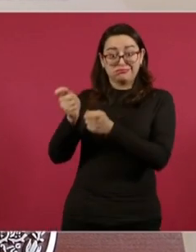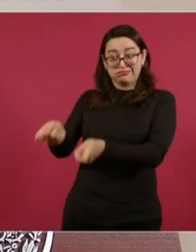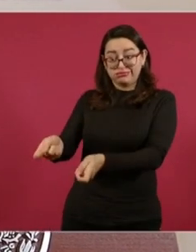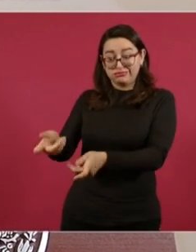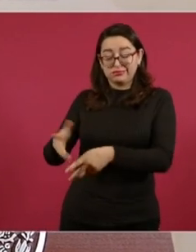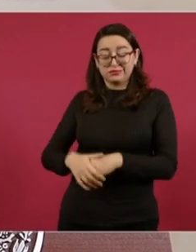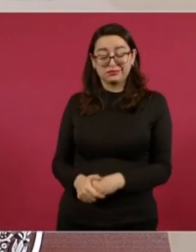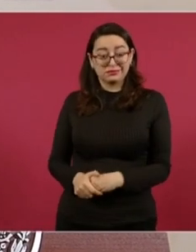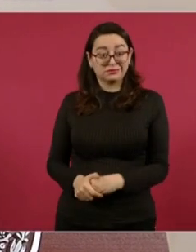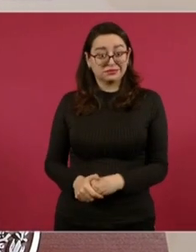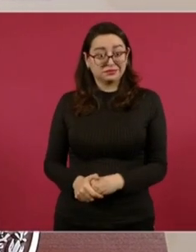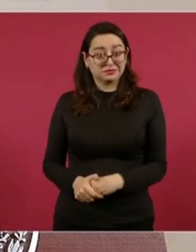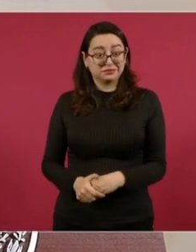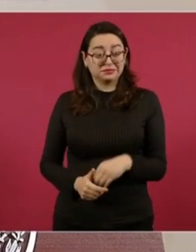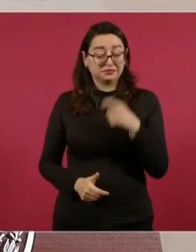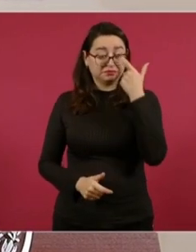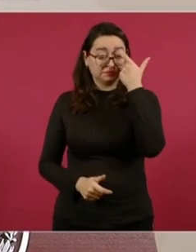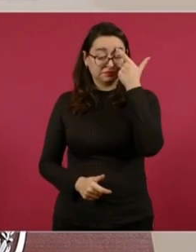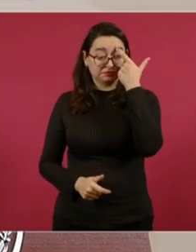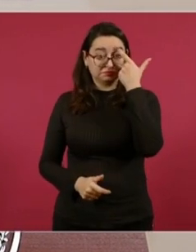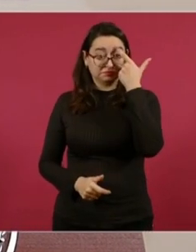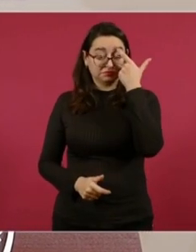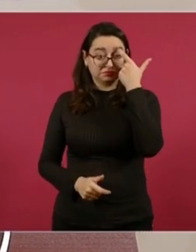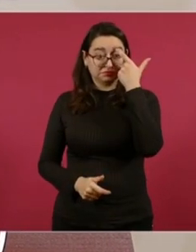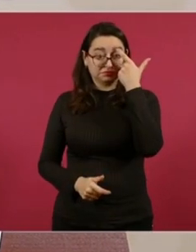concesionaron los trenes para carga,